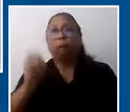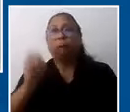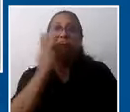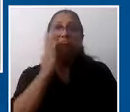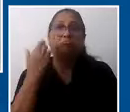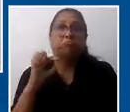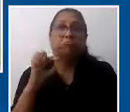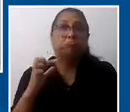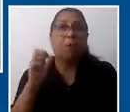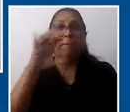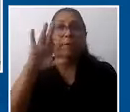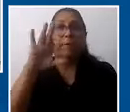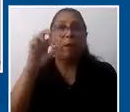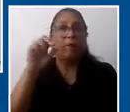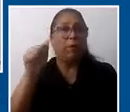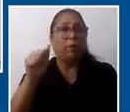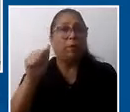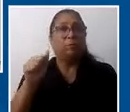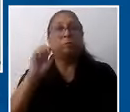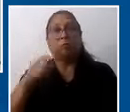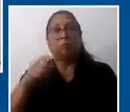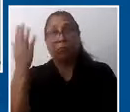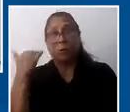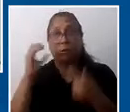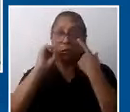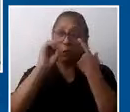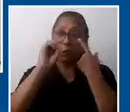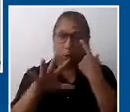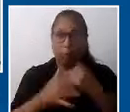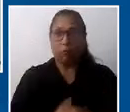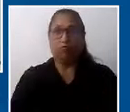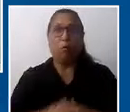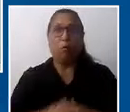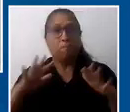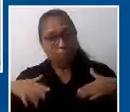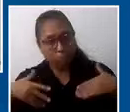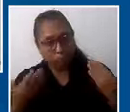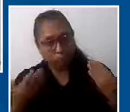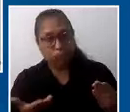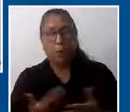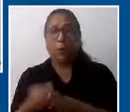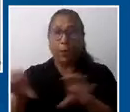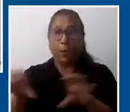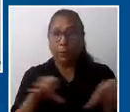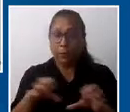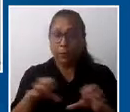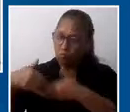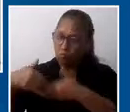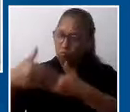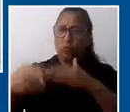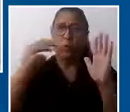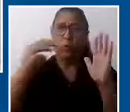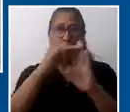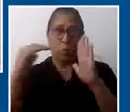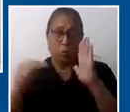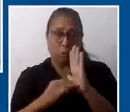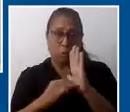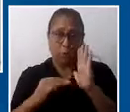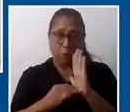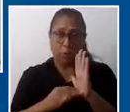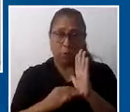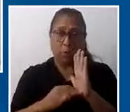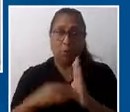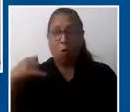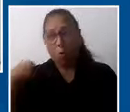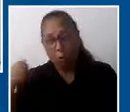Ok. Como mencionábamos anteriormente, Mm. para poder realizar el proceso de matrícula, ¿no? El